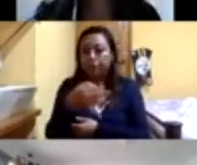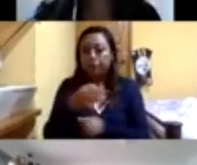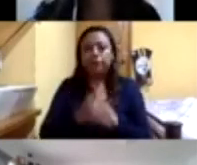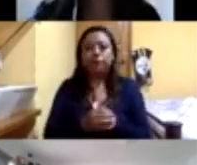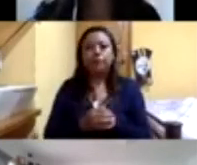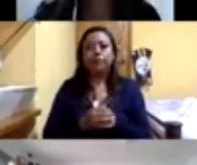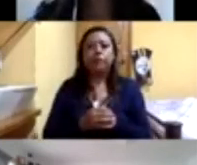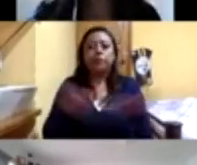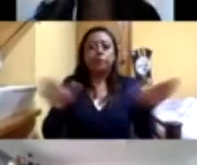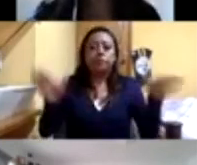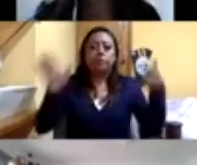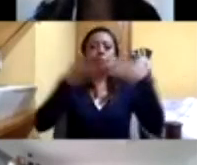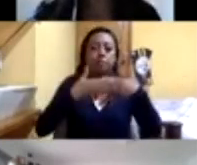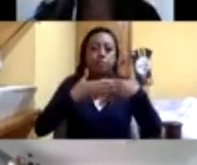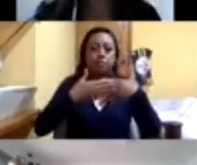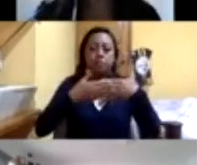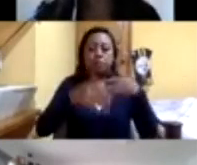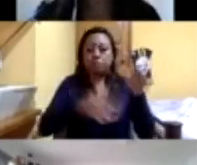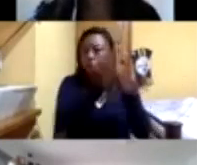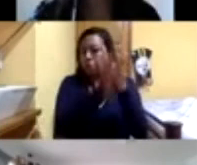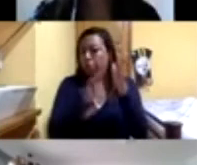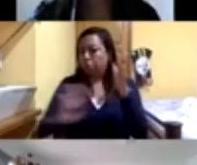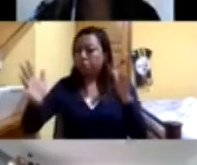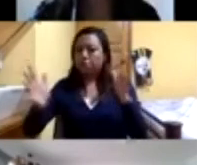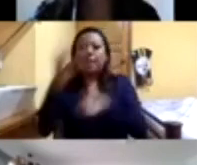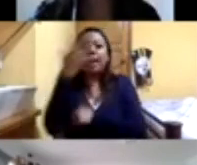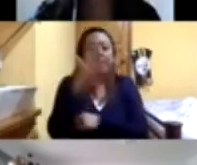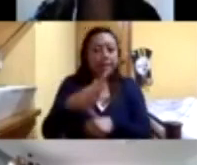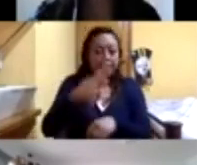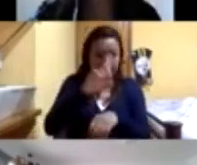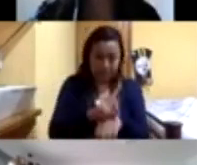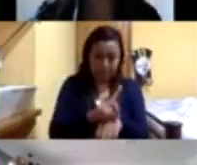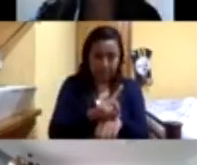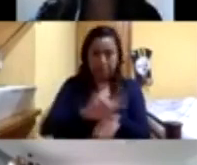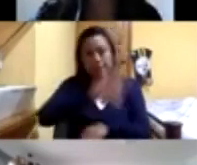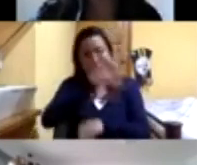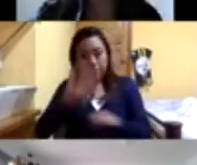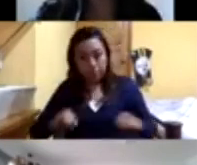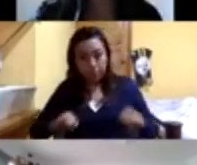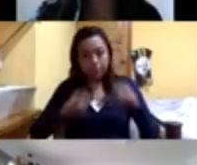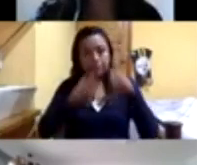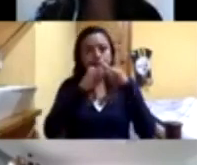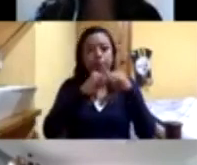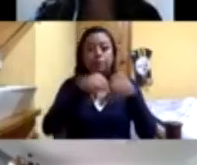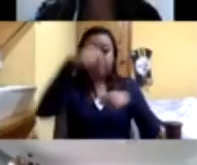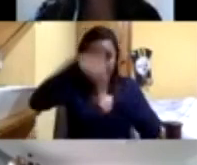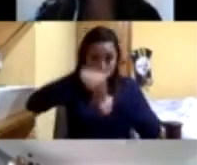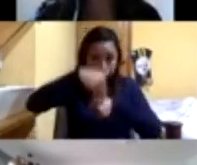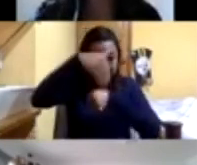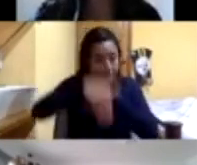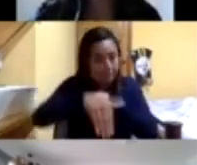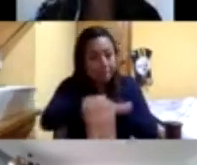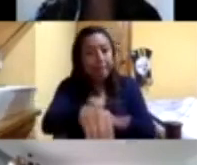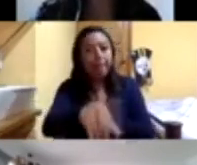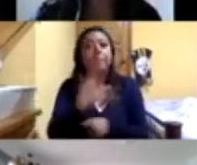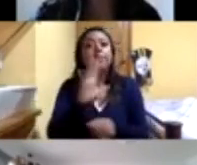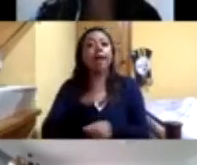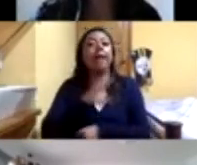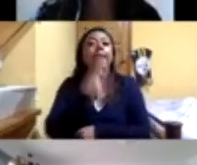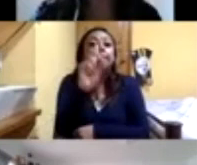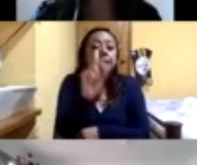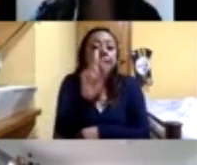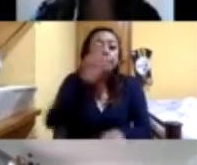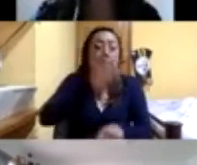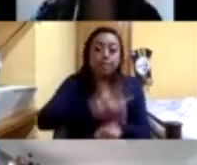se decreta el cierre de instrucción por un periodo de 10 días y el instituto tiene en total 30 días para dar resolución al recurso de